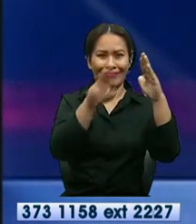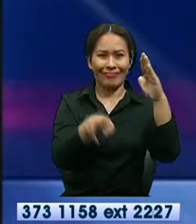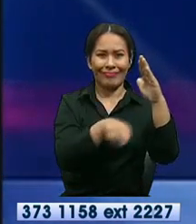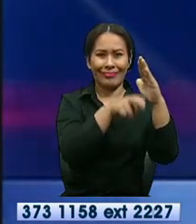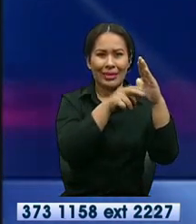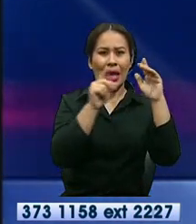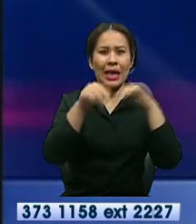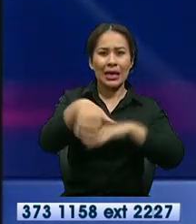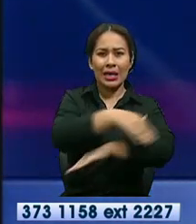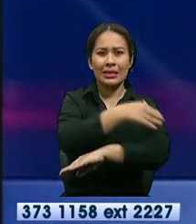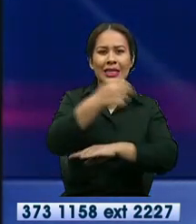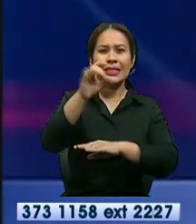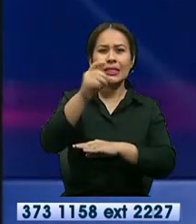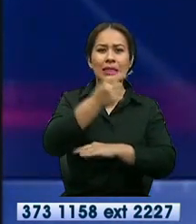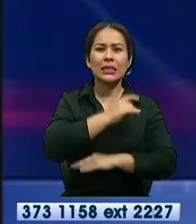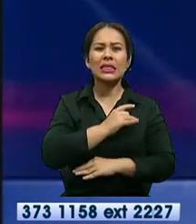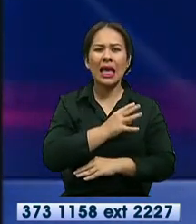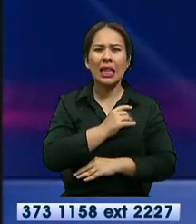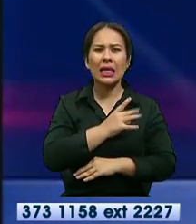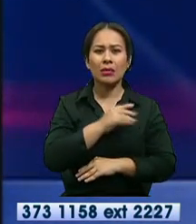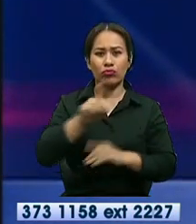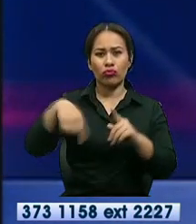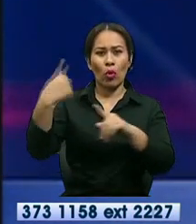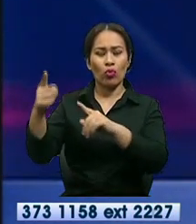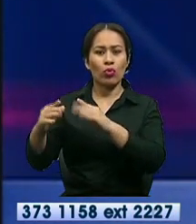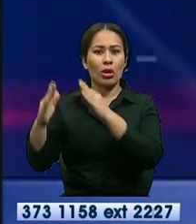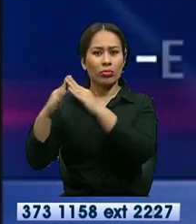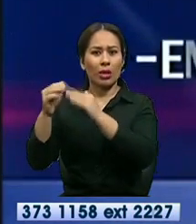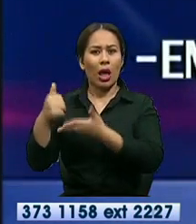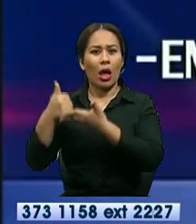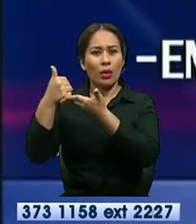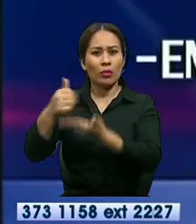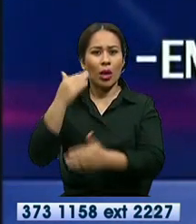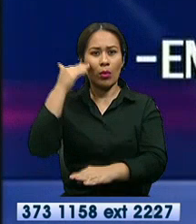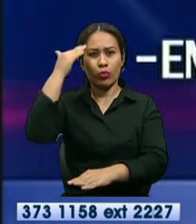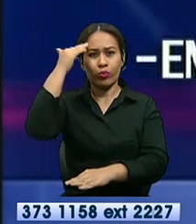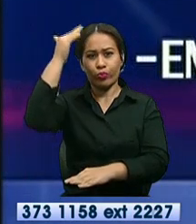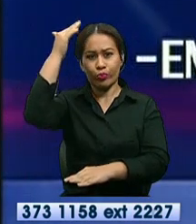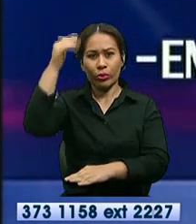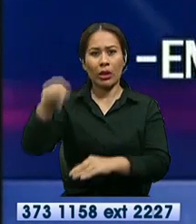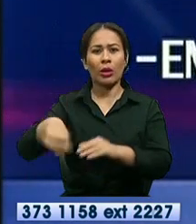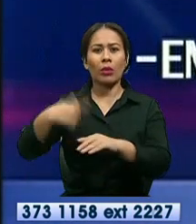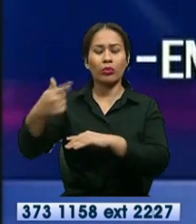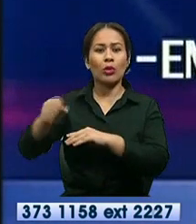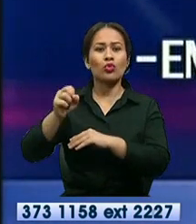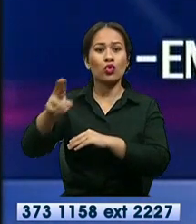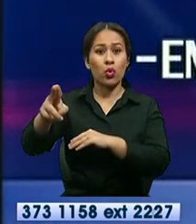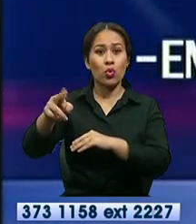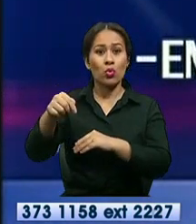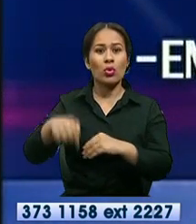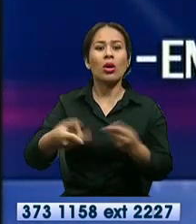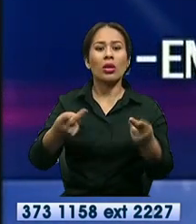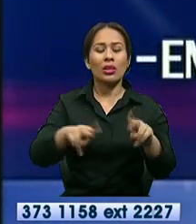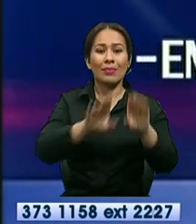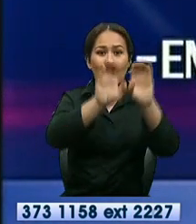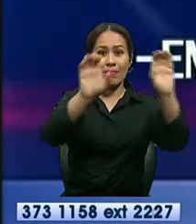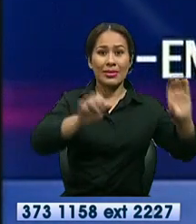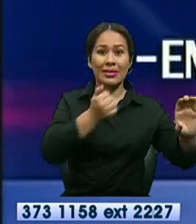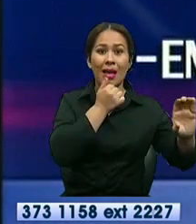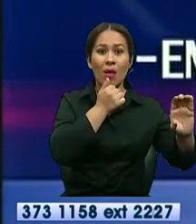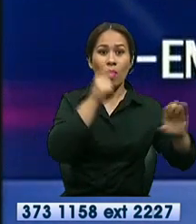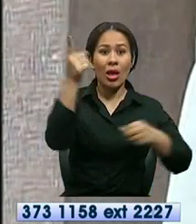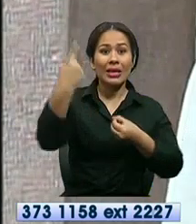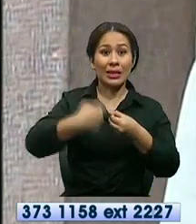ubicado en la calle Chile, el Centro del Adulto Mayor, ubicado en la calle Rita Lecumberri, al sur de la capital, y las instalaciones de la empresa de